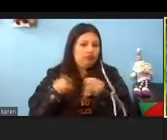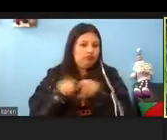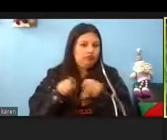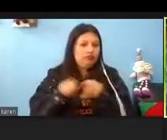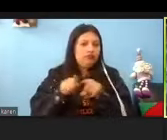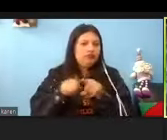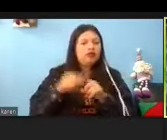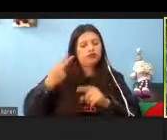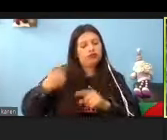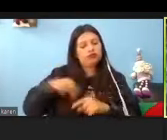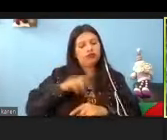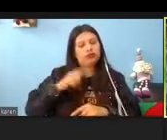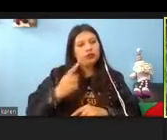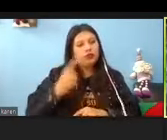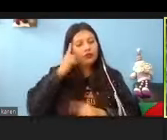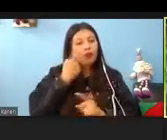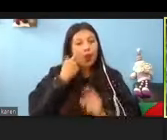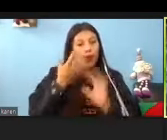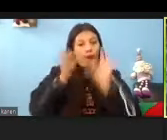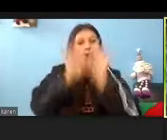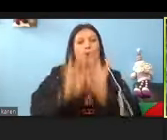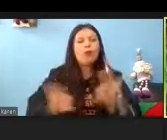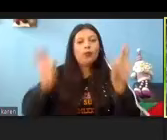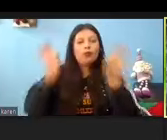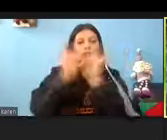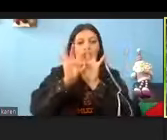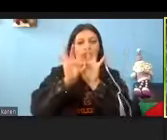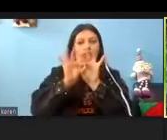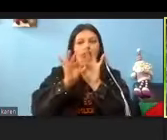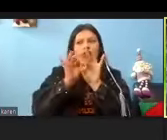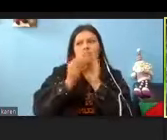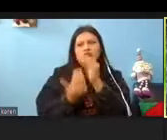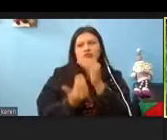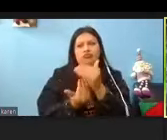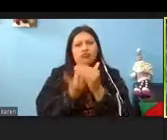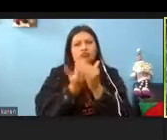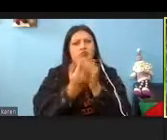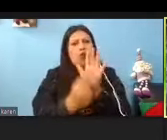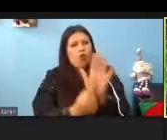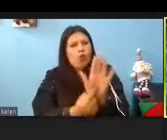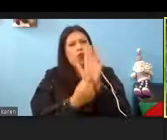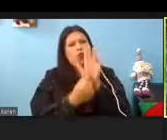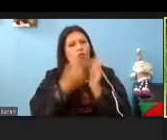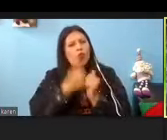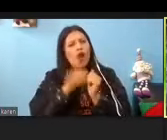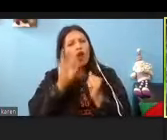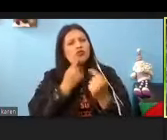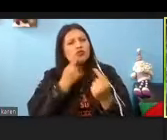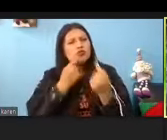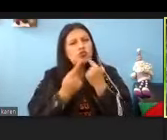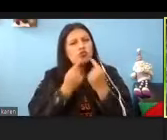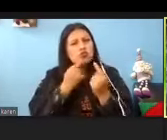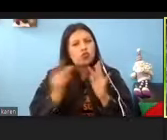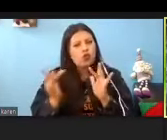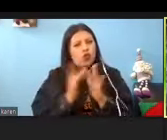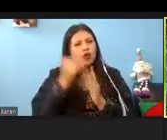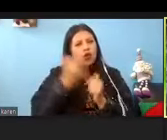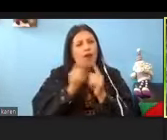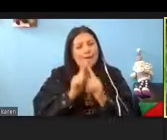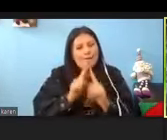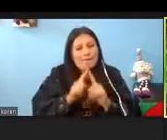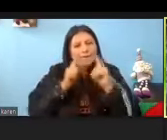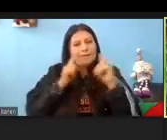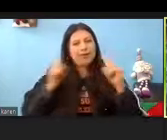consideramos muy importante que la memoria emerja como punto de anclaje de las discusiones alrededor precisamente de la ampliación y fortalecimiento